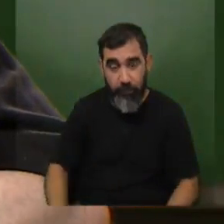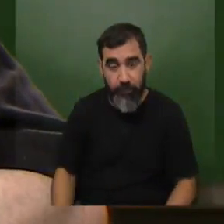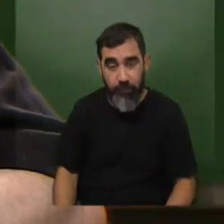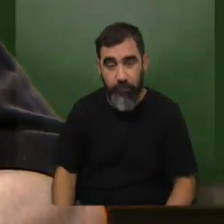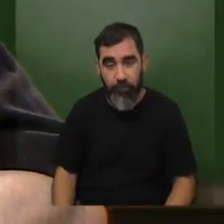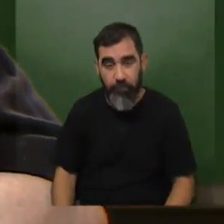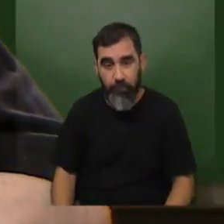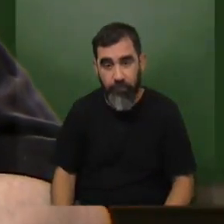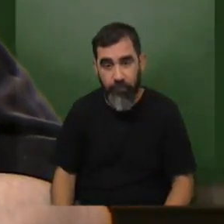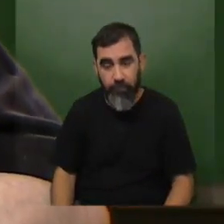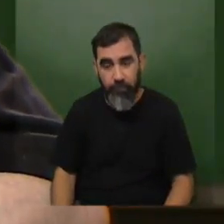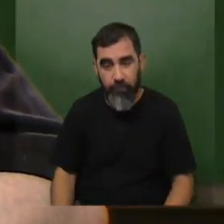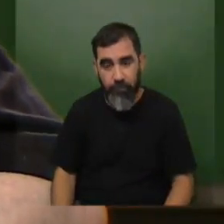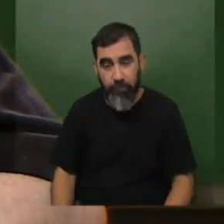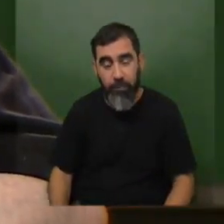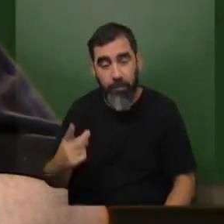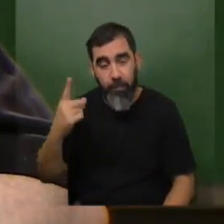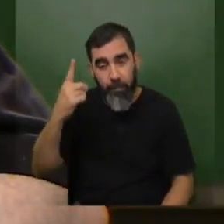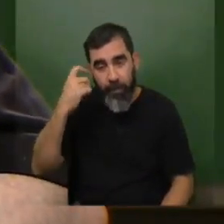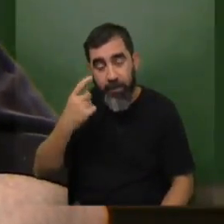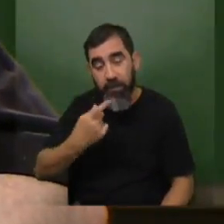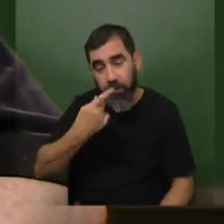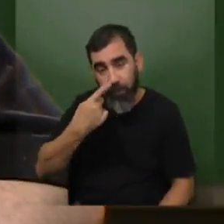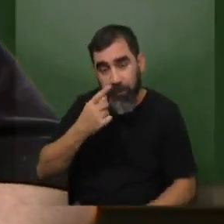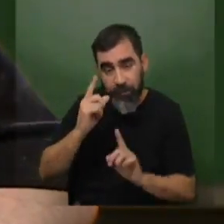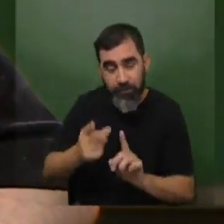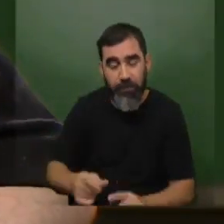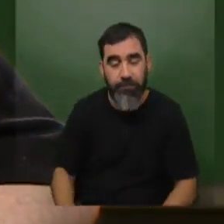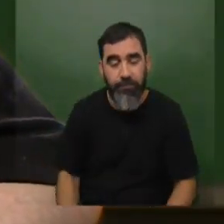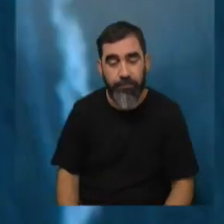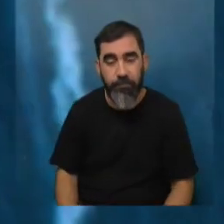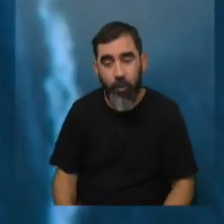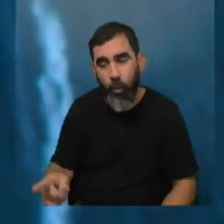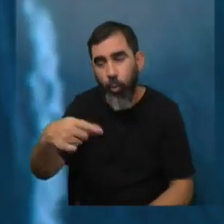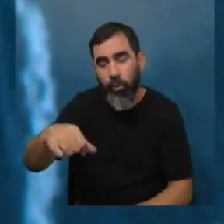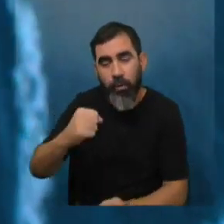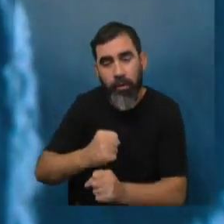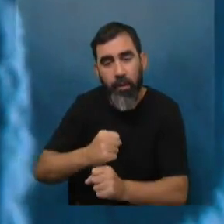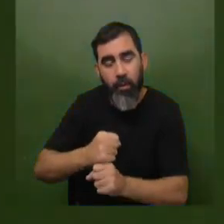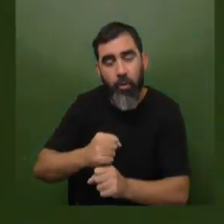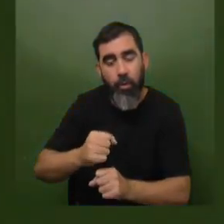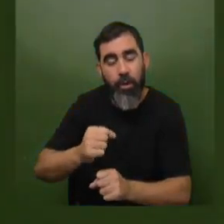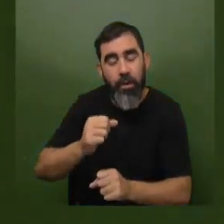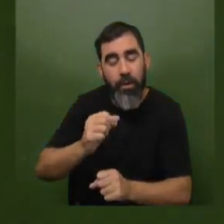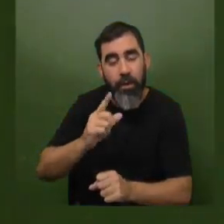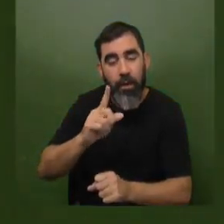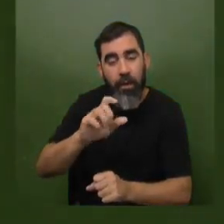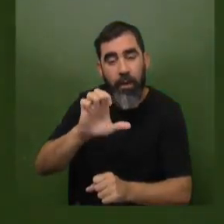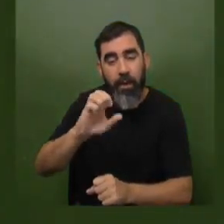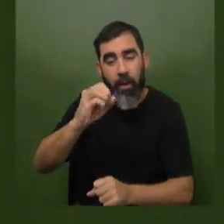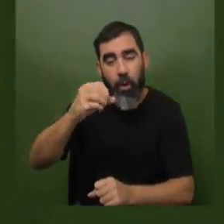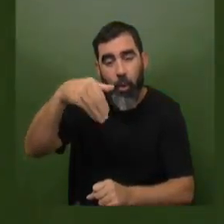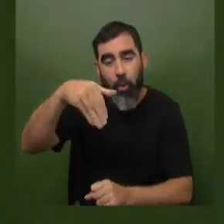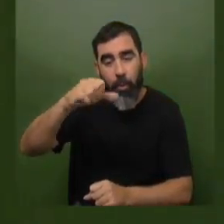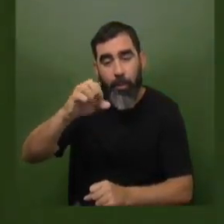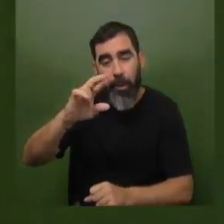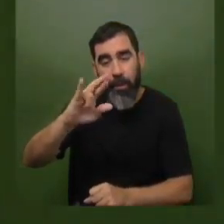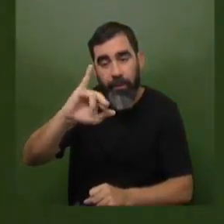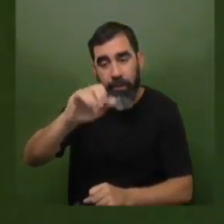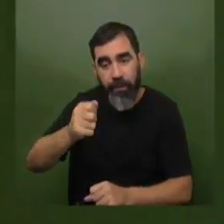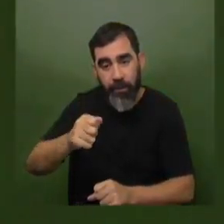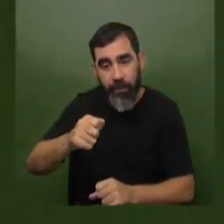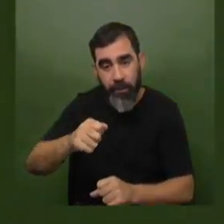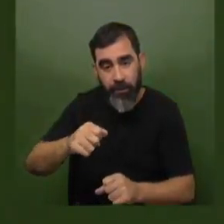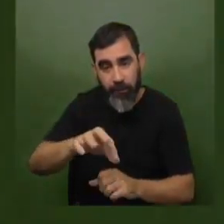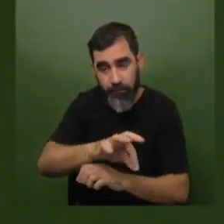y fue una experiencia bastante interesante, sí. Tu trabajo tiene que ver con geometría, el trabajo premiado en este caso y tu